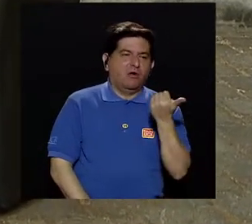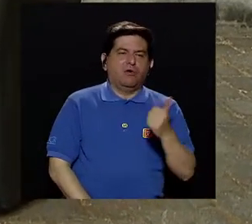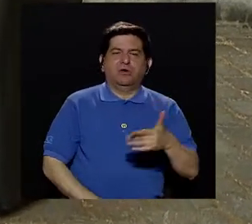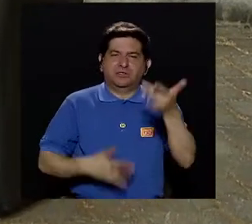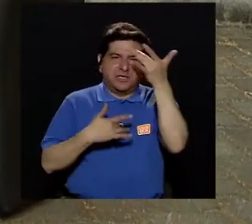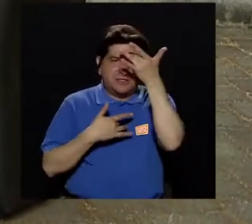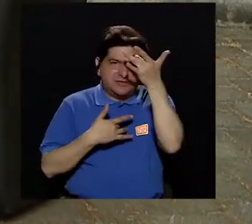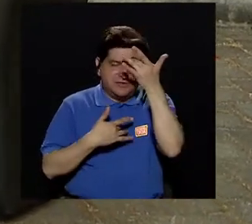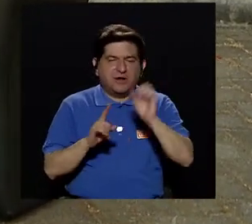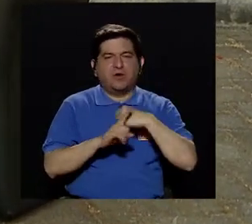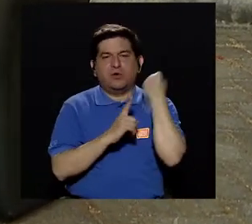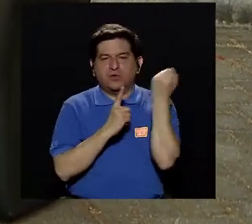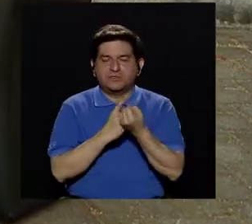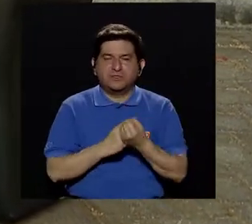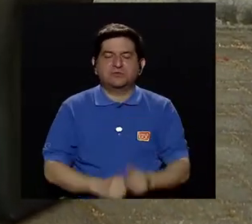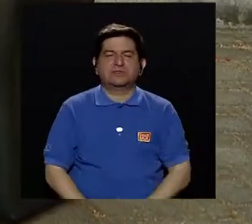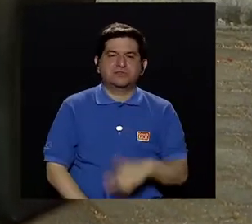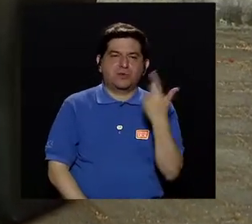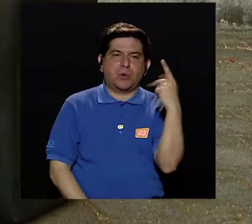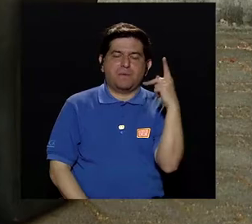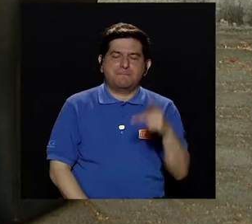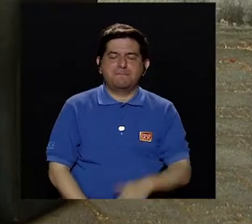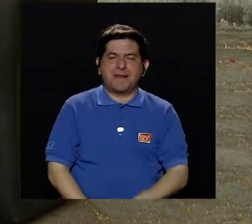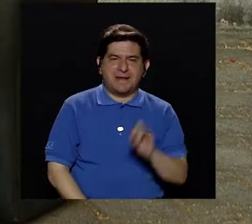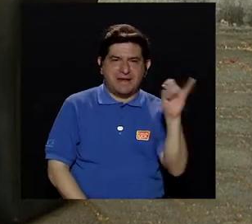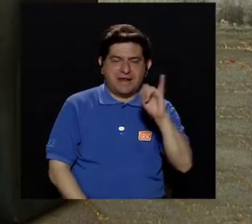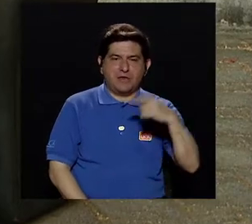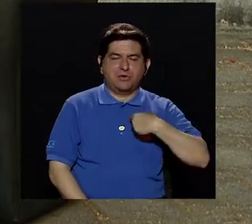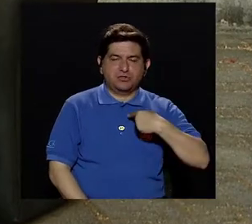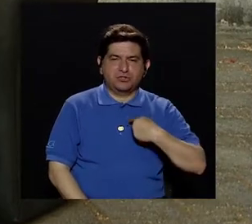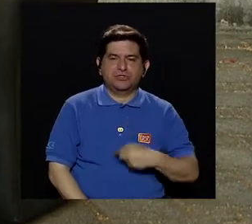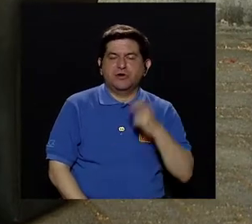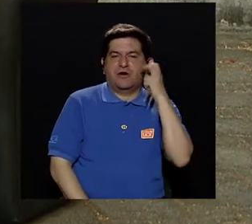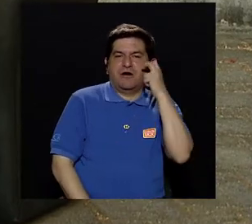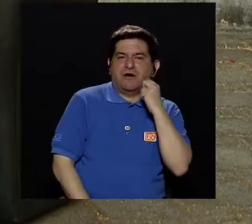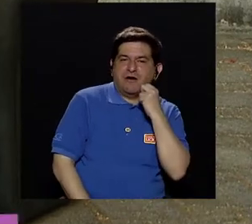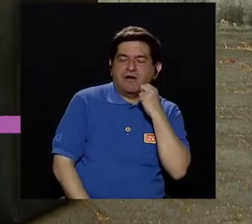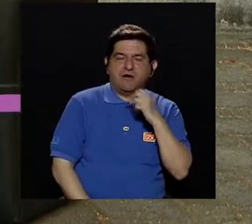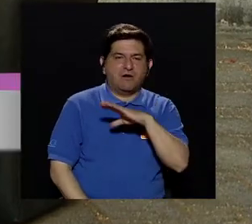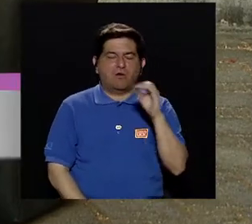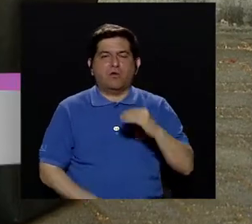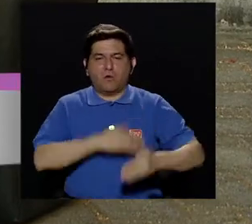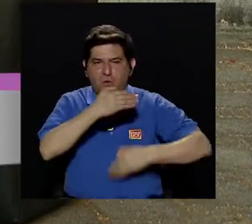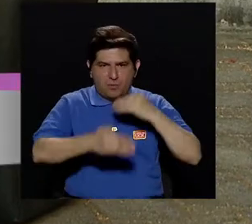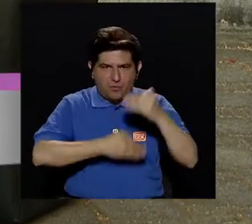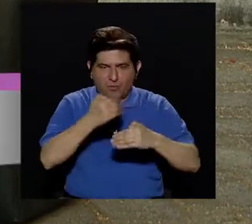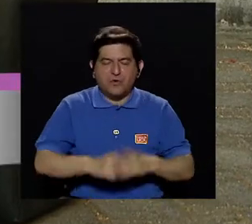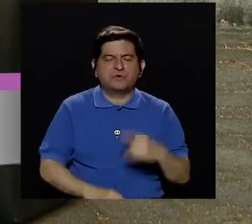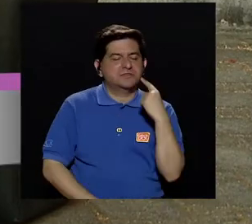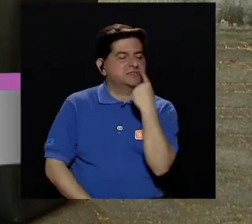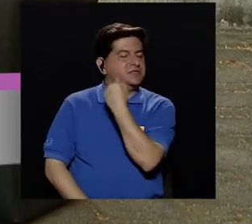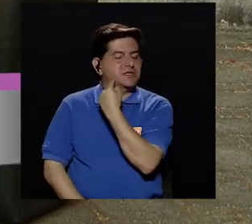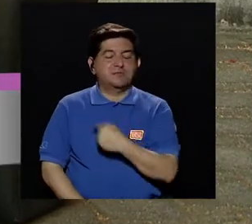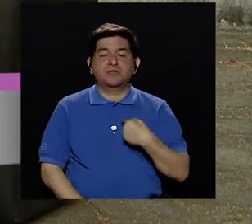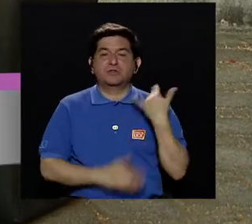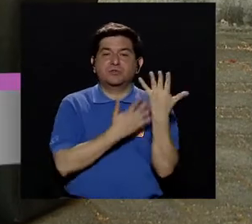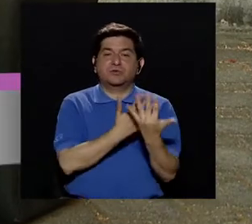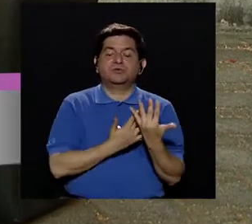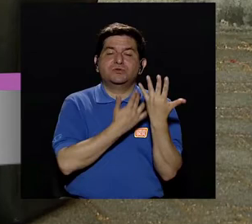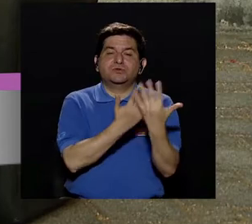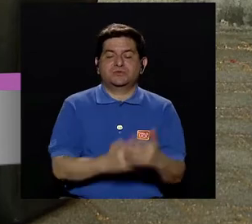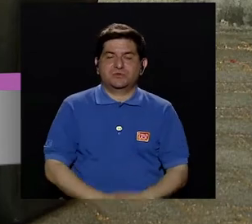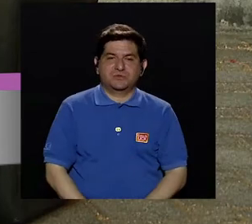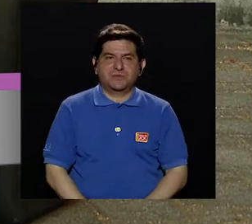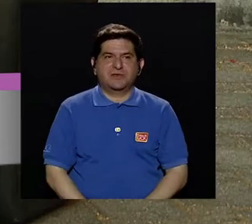serie de enfermedades o condiciones en las cuales hay un riesgo de infección. Por ejemplo, si me extraigo muelas o si me hago algún procedimiento dental, entonces debo esperar al